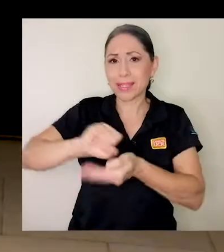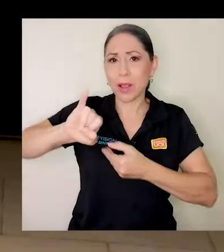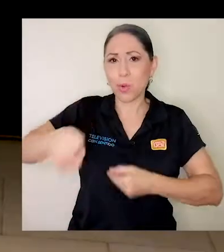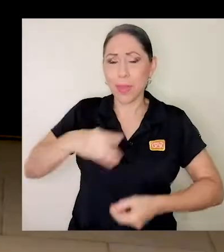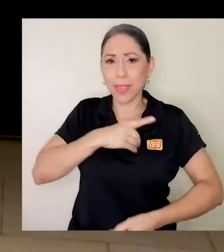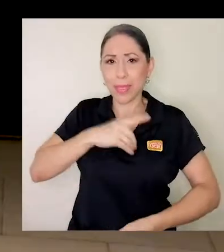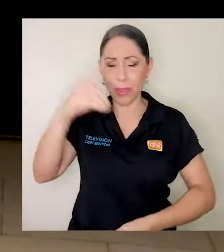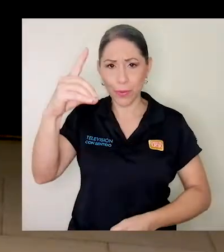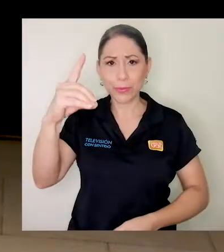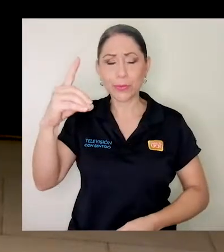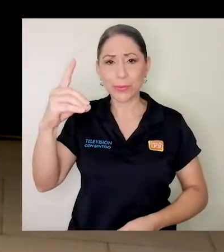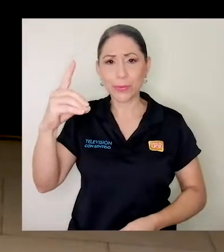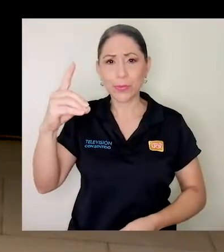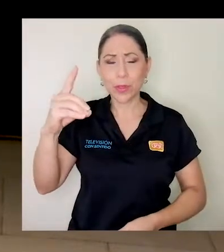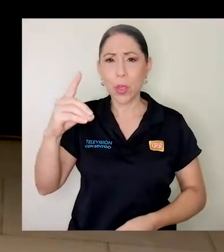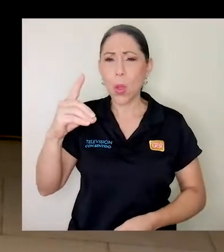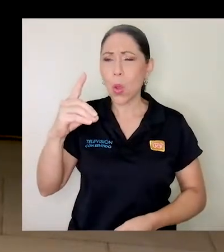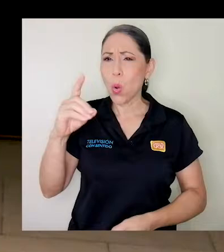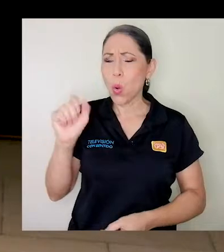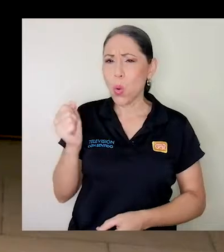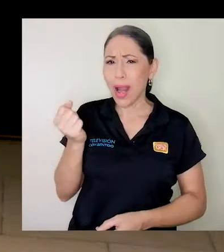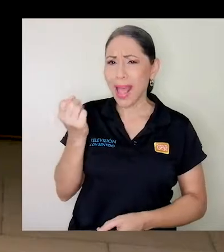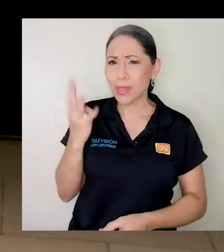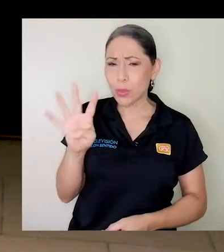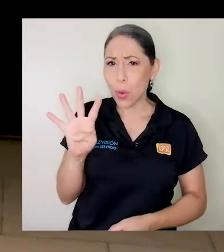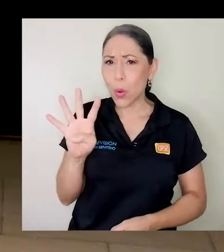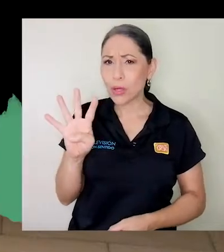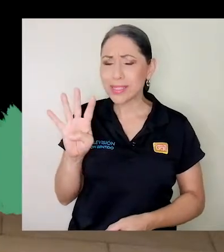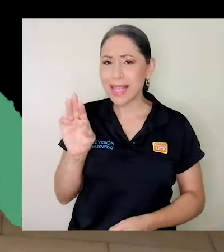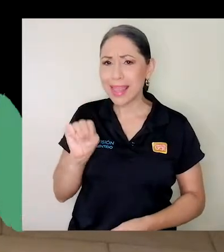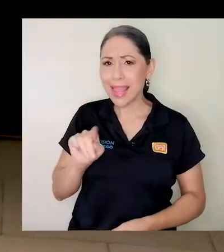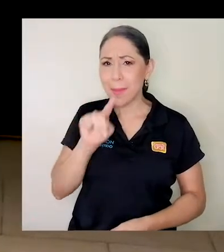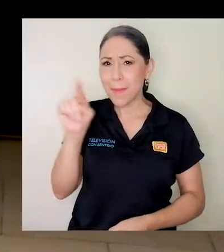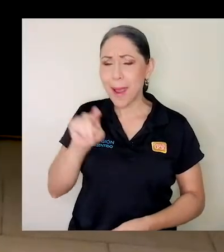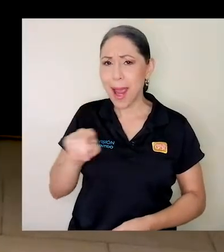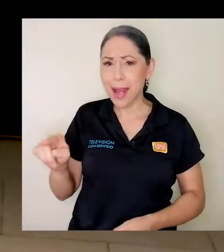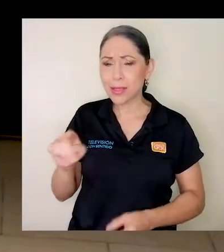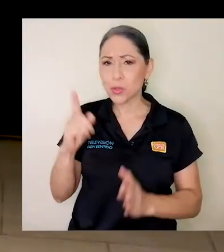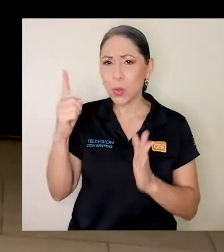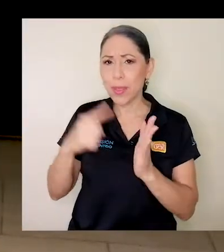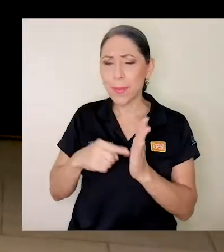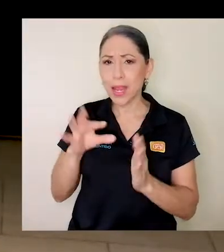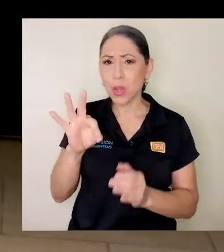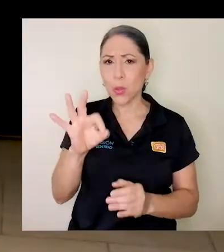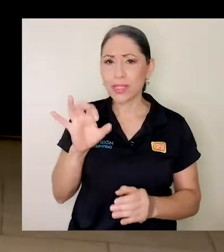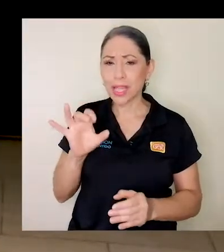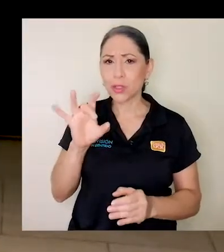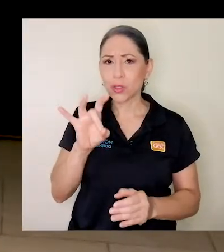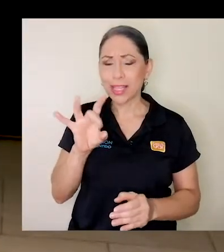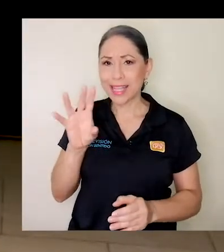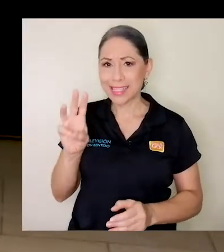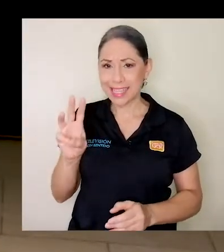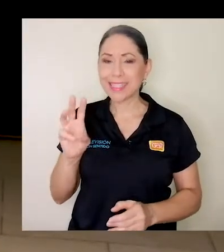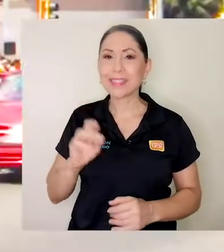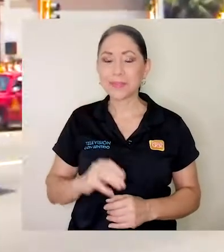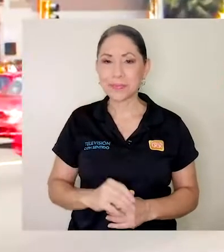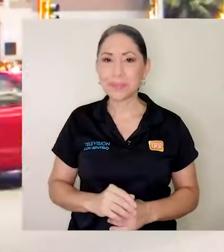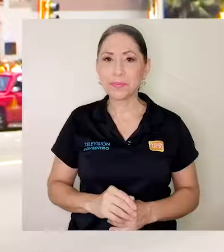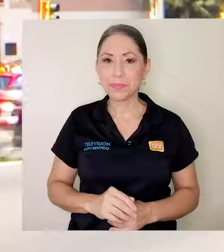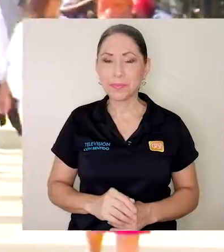Dios un 14 de marzo de